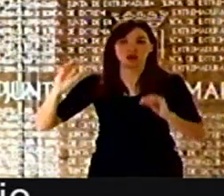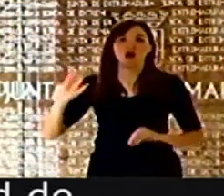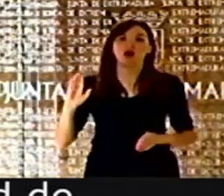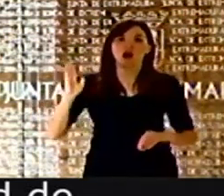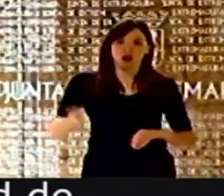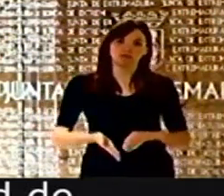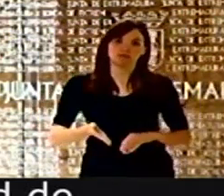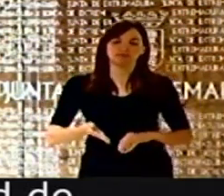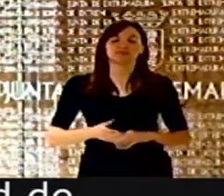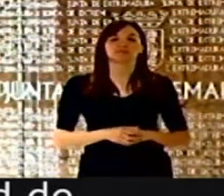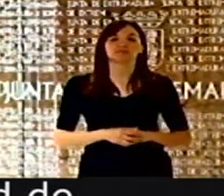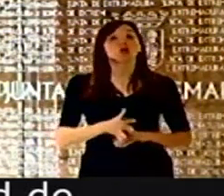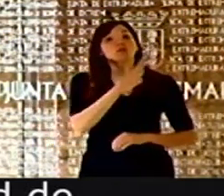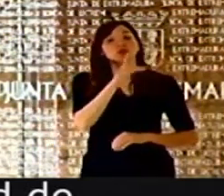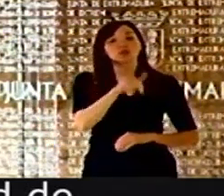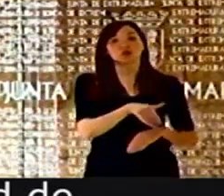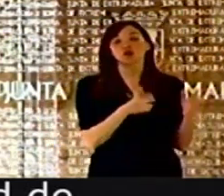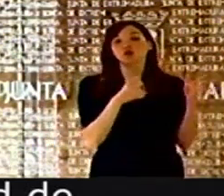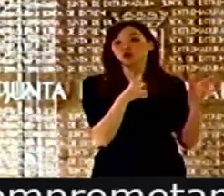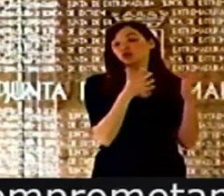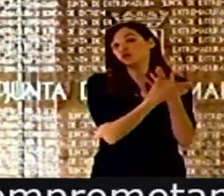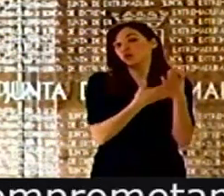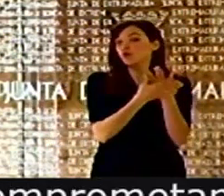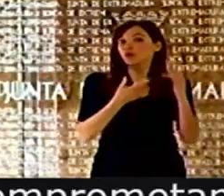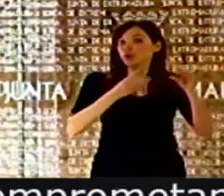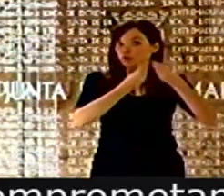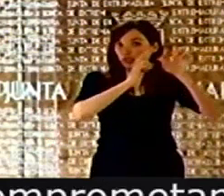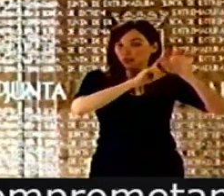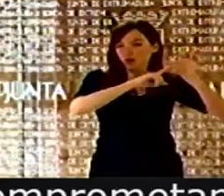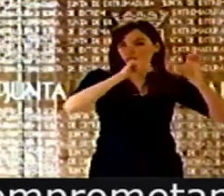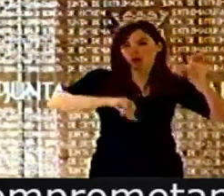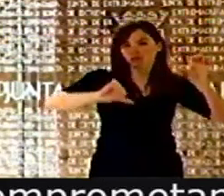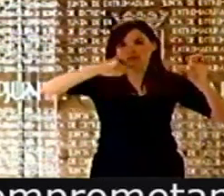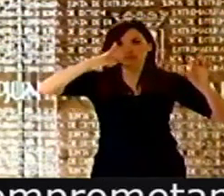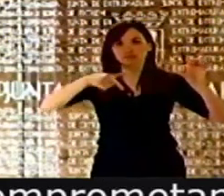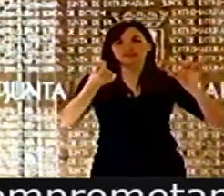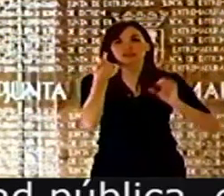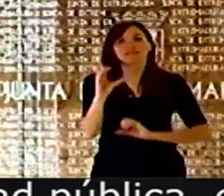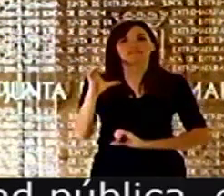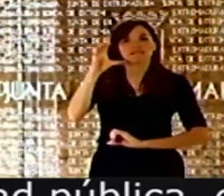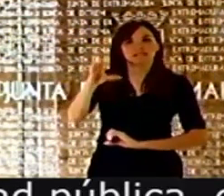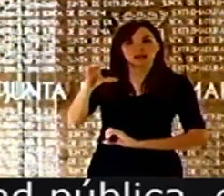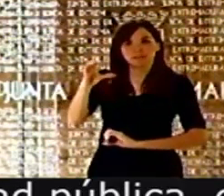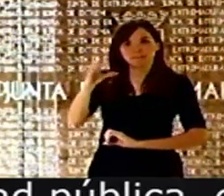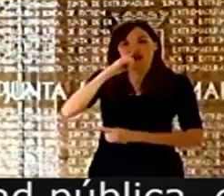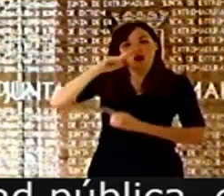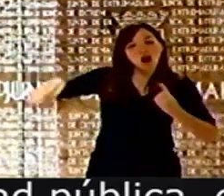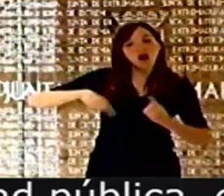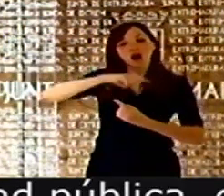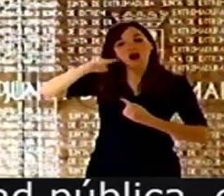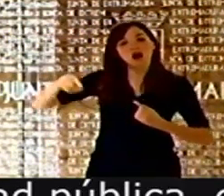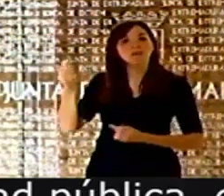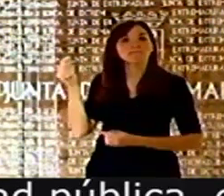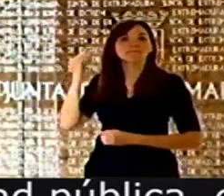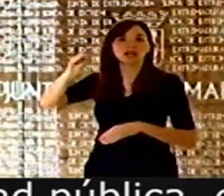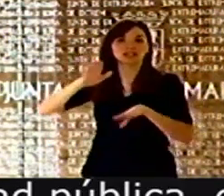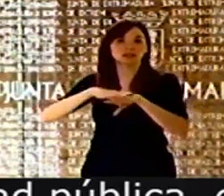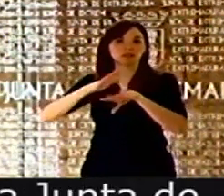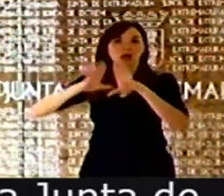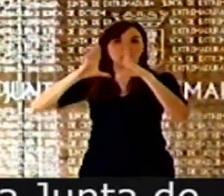por ello que hoy el Consejo de Gobierno de la Junta de Extremadura ha aprobado el aumento de la transferencia global en favor de la Universidad de